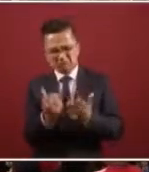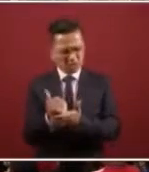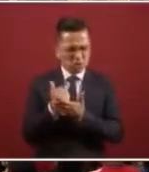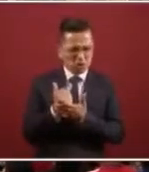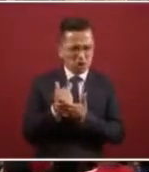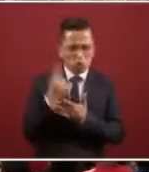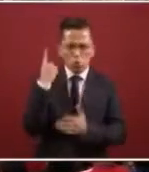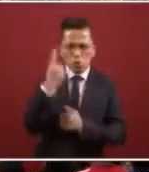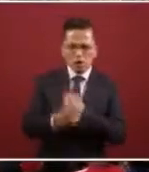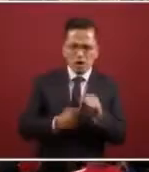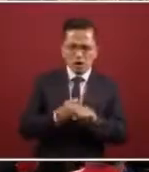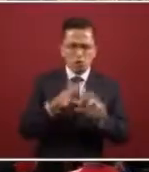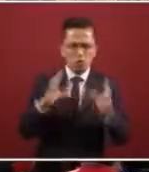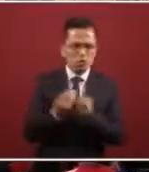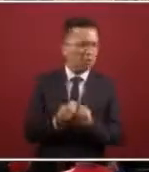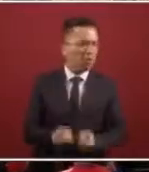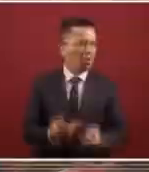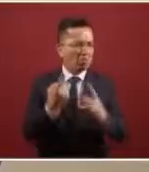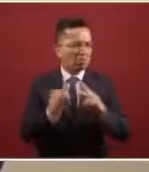año.